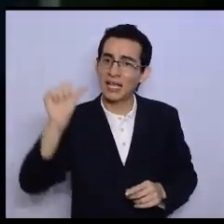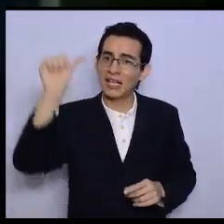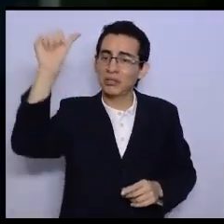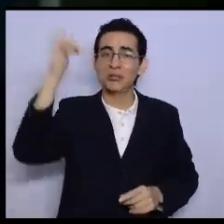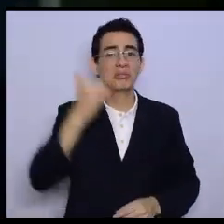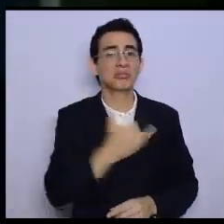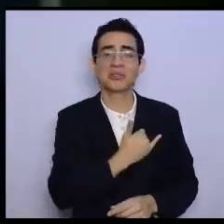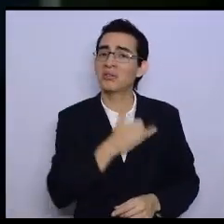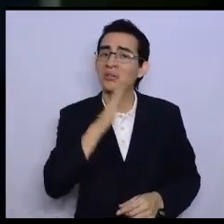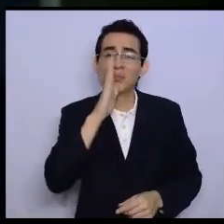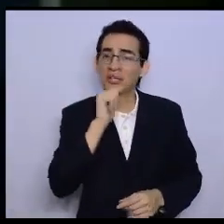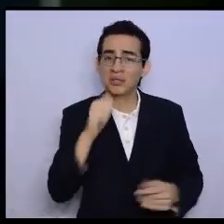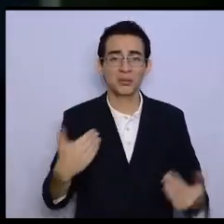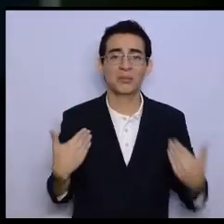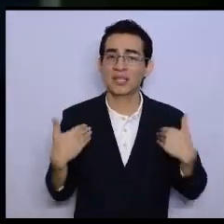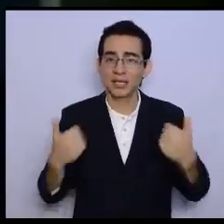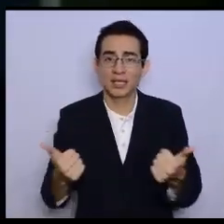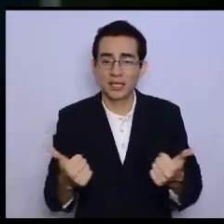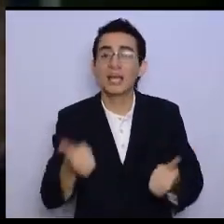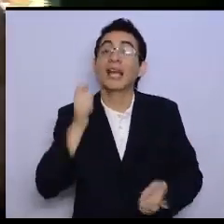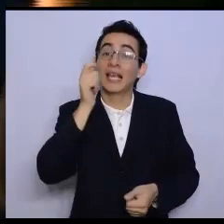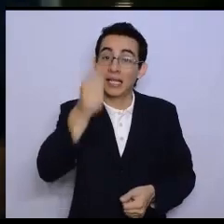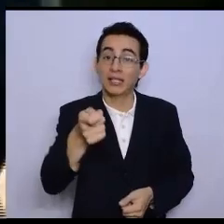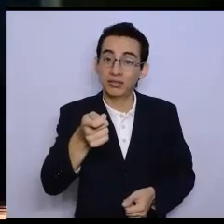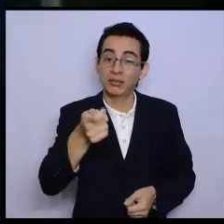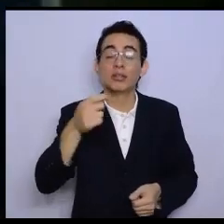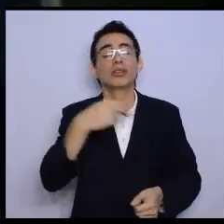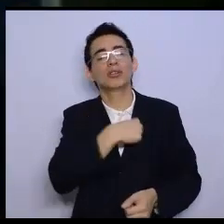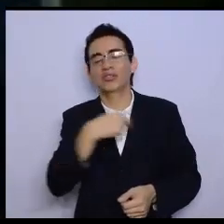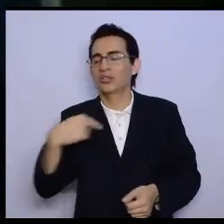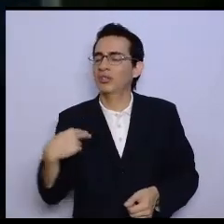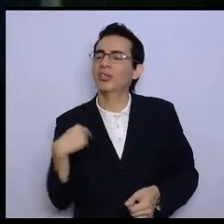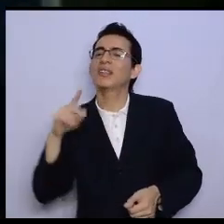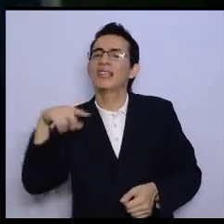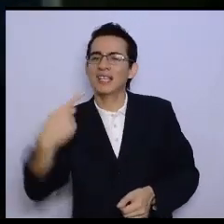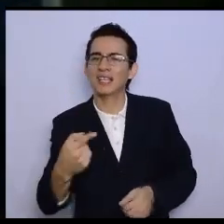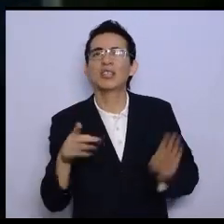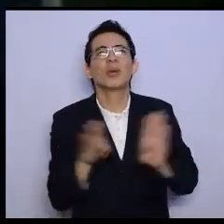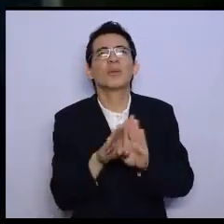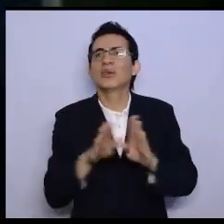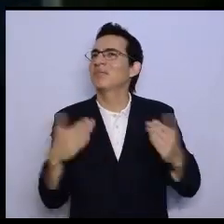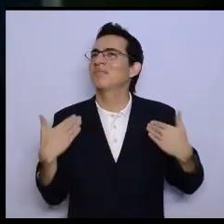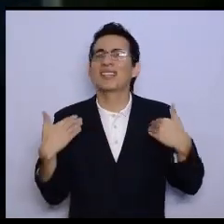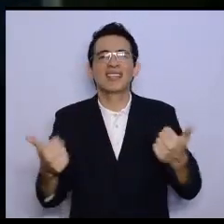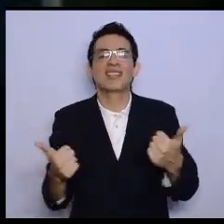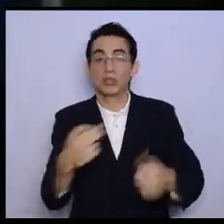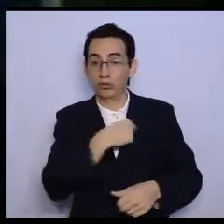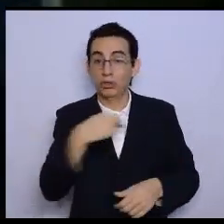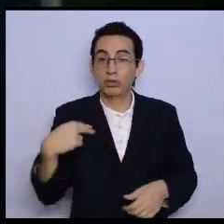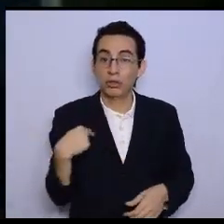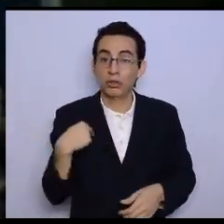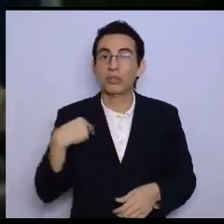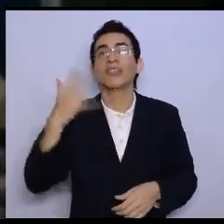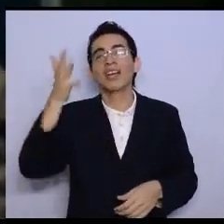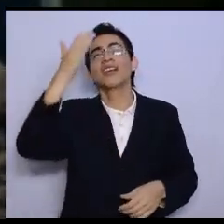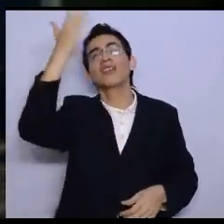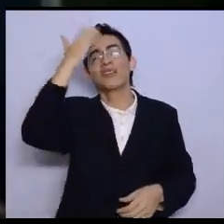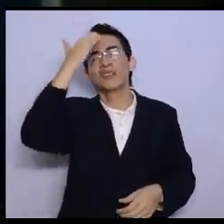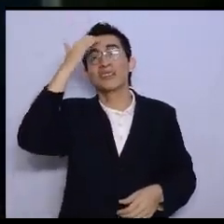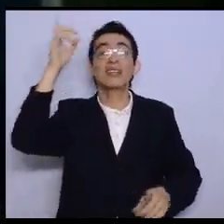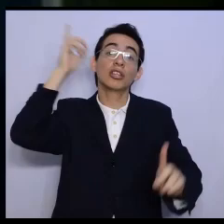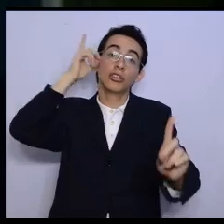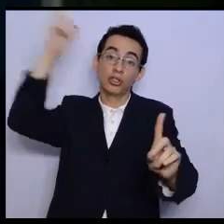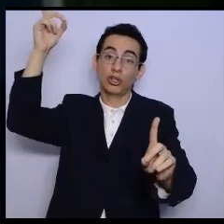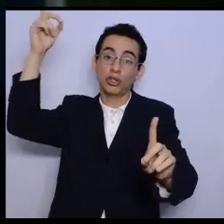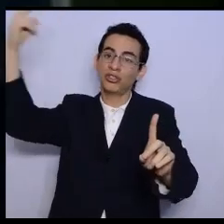lo puedo comprender. O sea, significa que rebasa mi entendimiento. El saber que Dios ve, conoce todo,